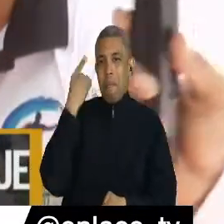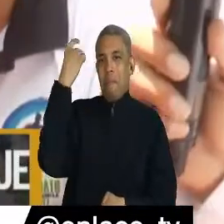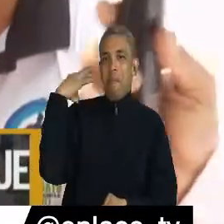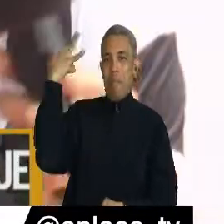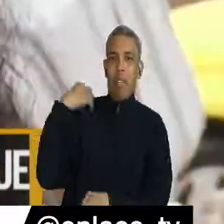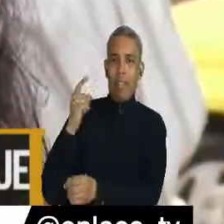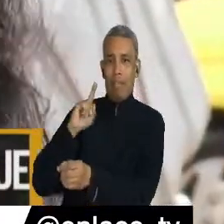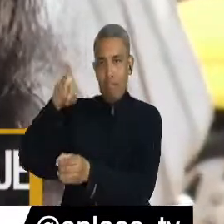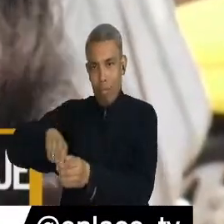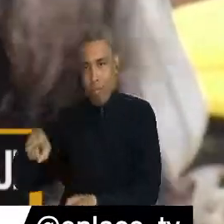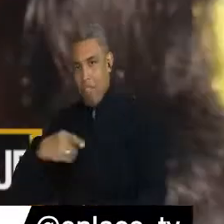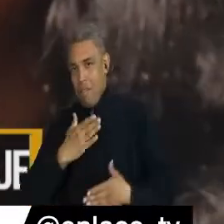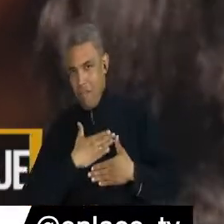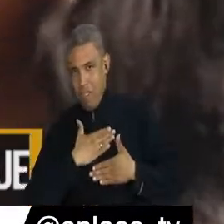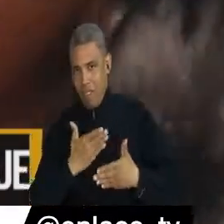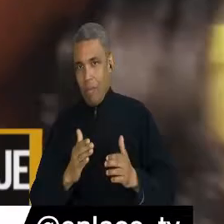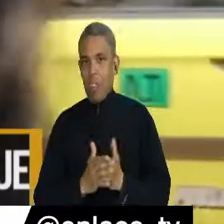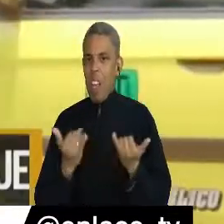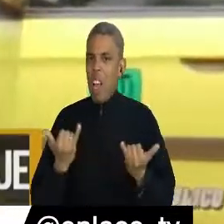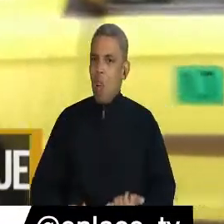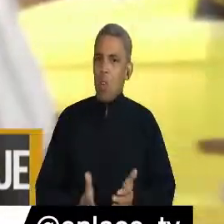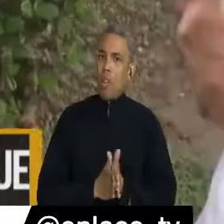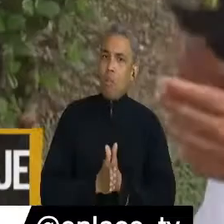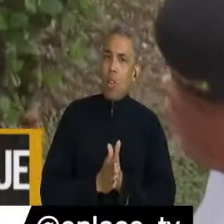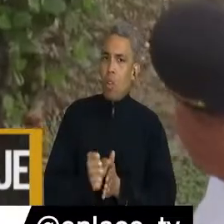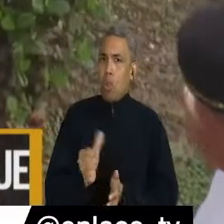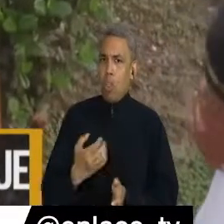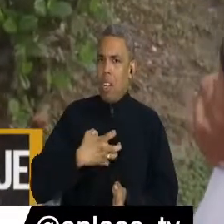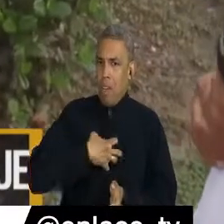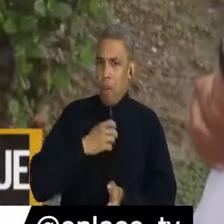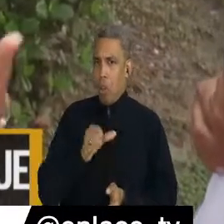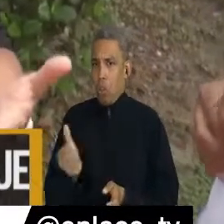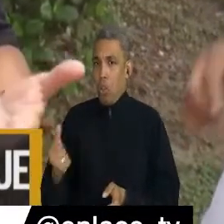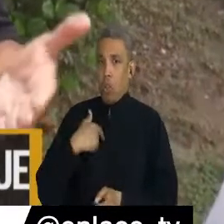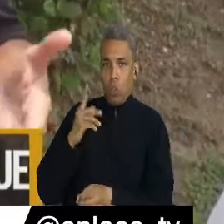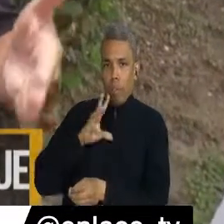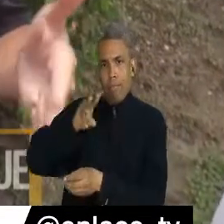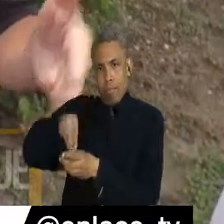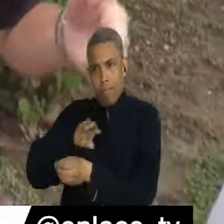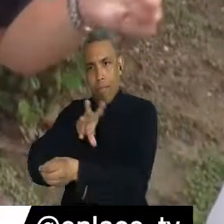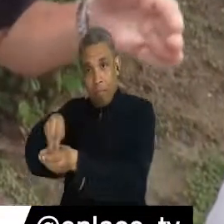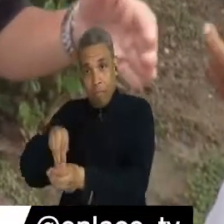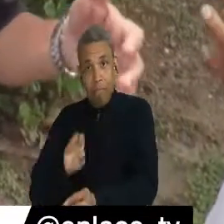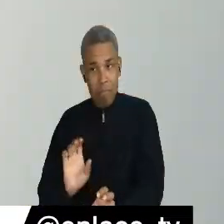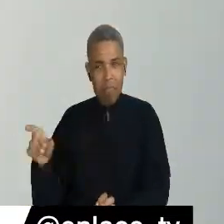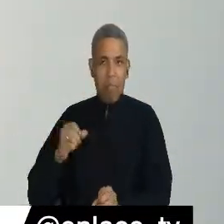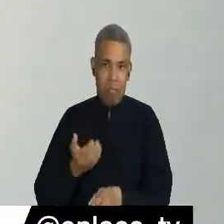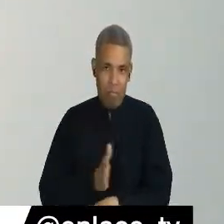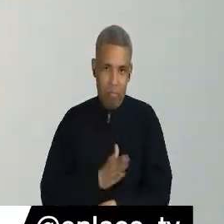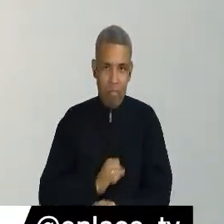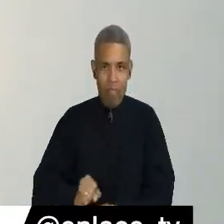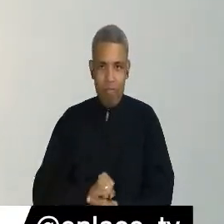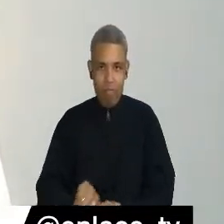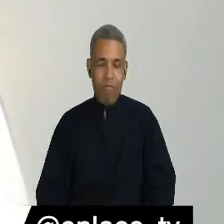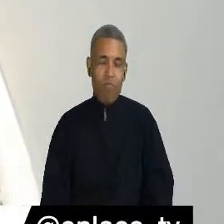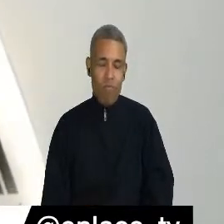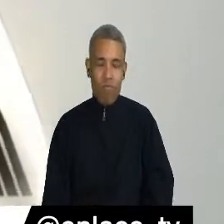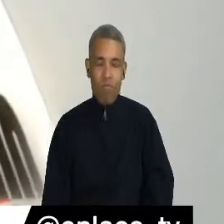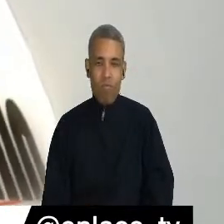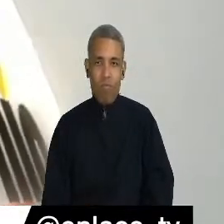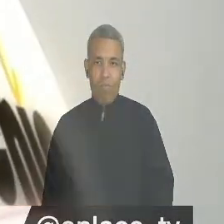nacional. Felicitaciones. Ahora esta jueza se apresta a participar en otras competencias nacionales e internacionales. Hasta aquí